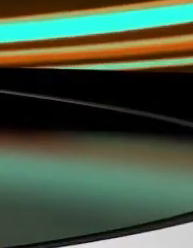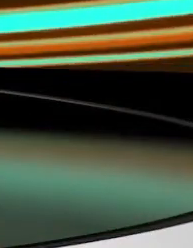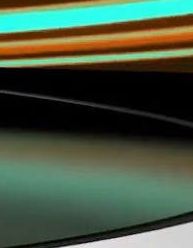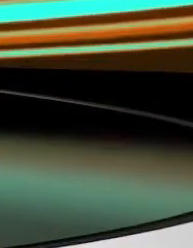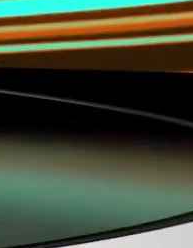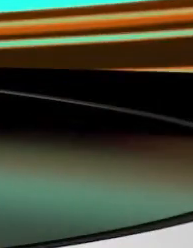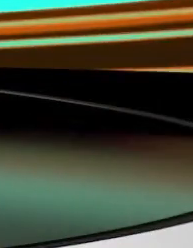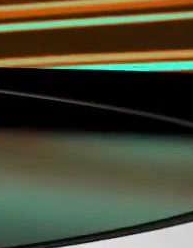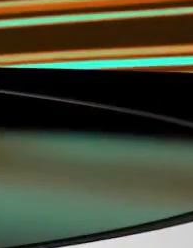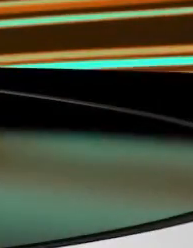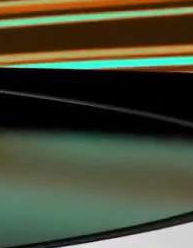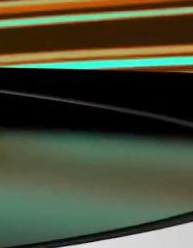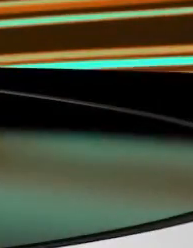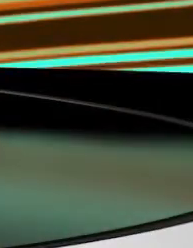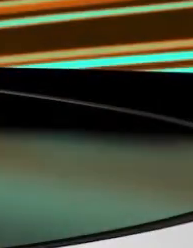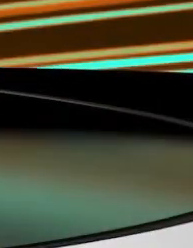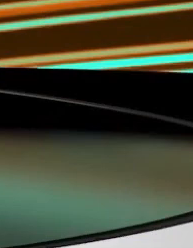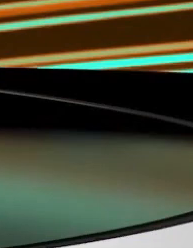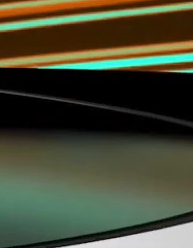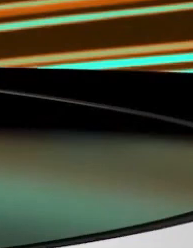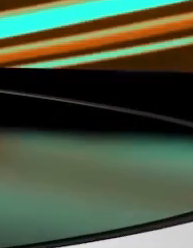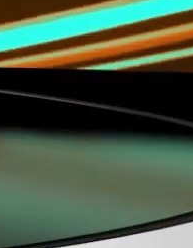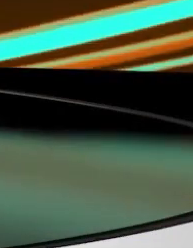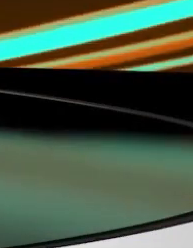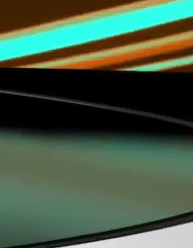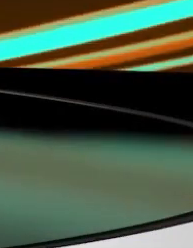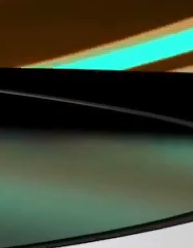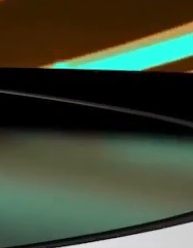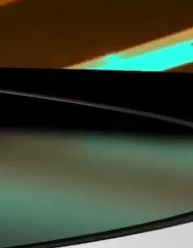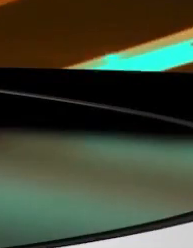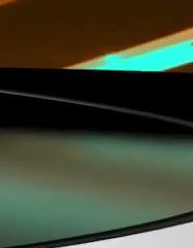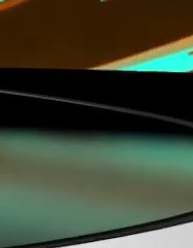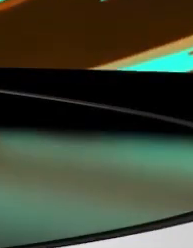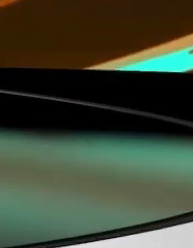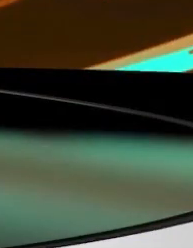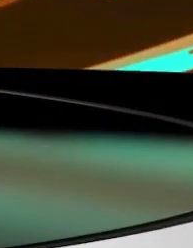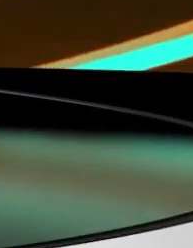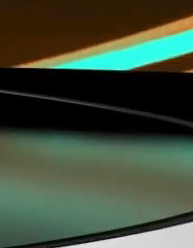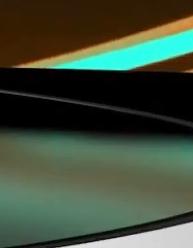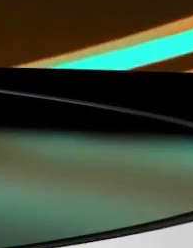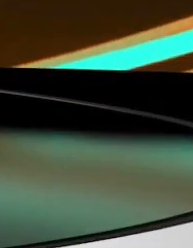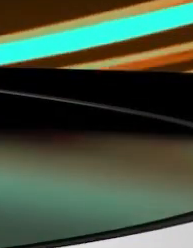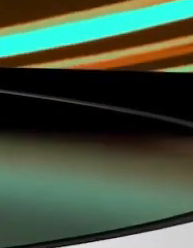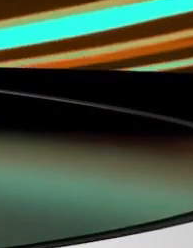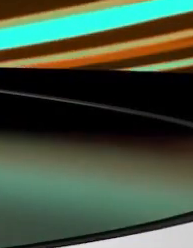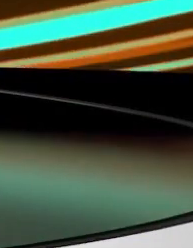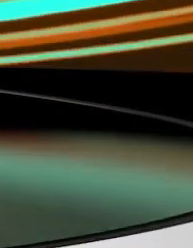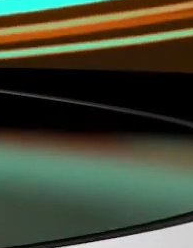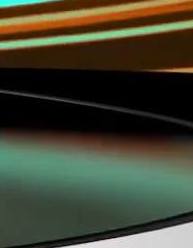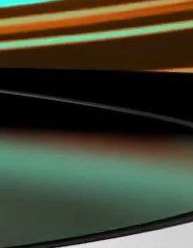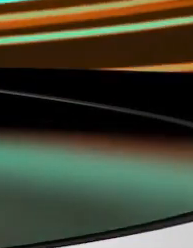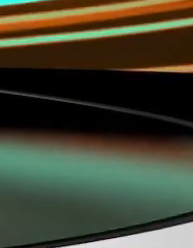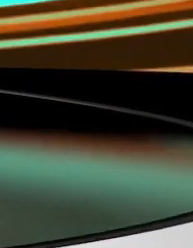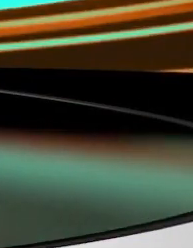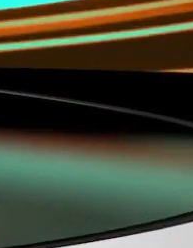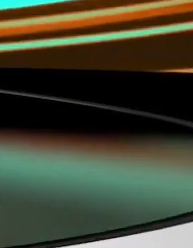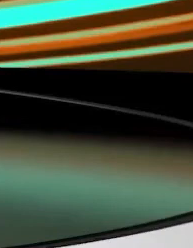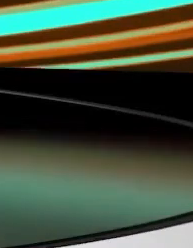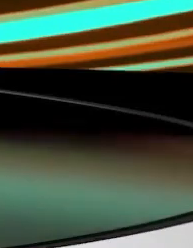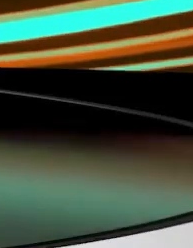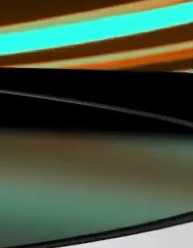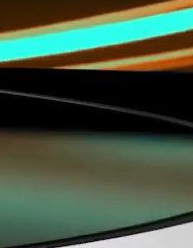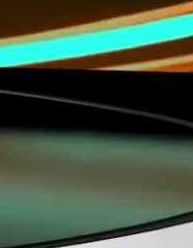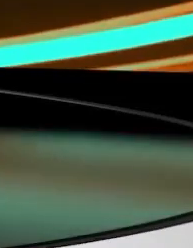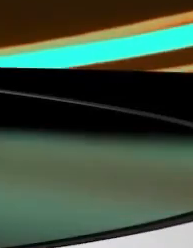cierre de esta segunda parte, ¿no?, de la primera jornada del Congreso Internacional de Minería Tarapacá 2021 en